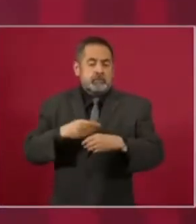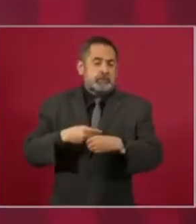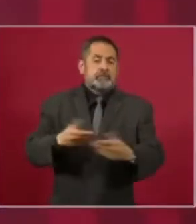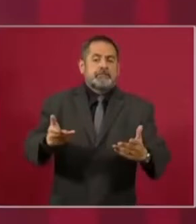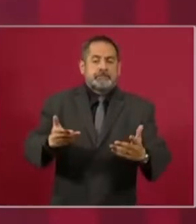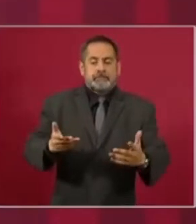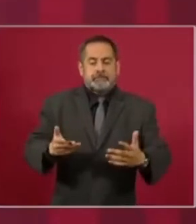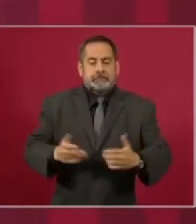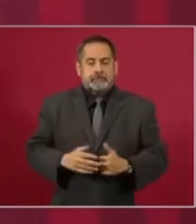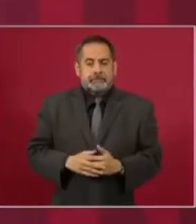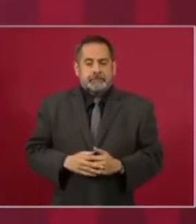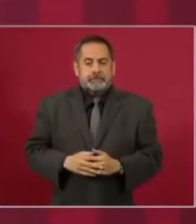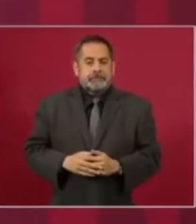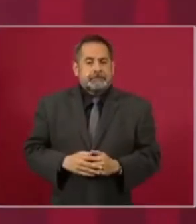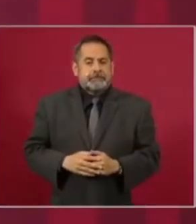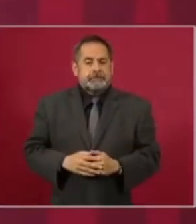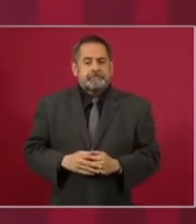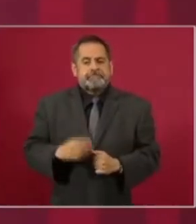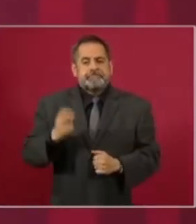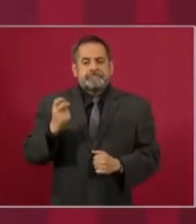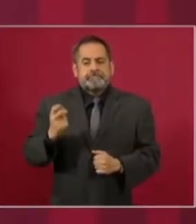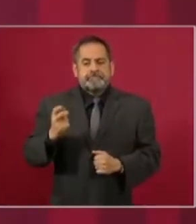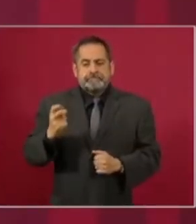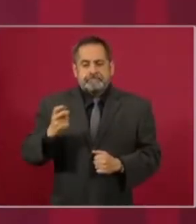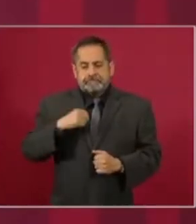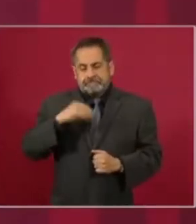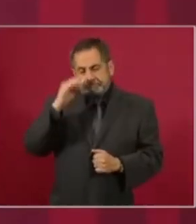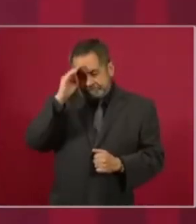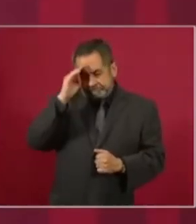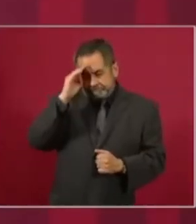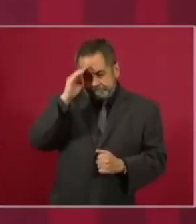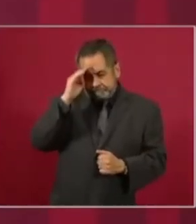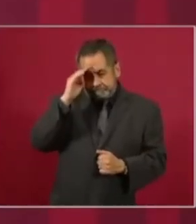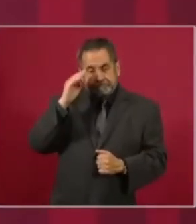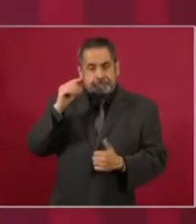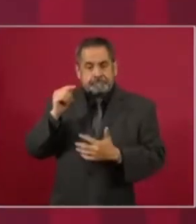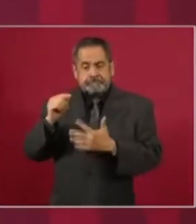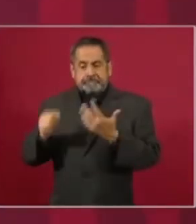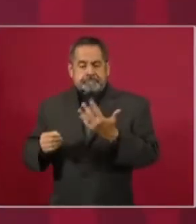Entonces, todo esto fue muy importante.